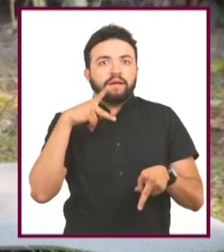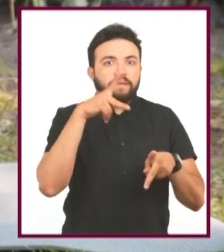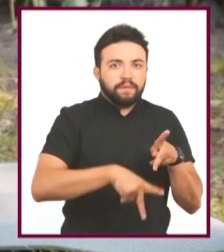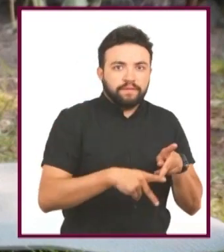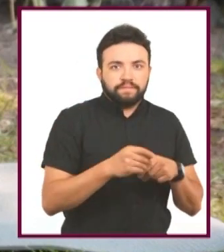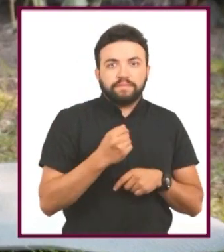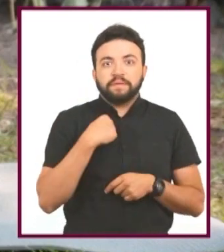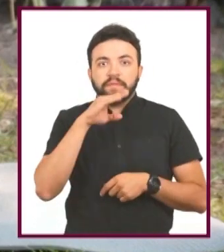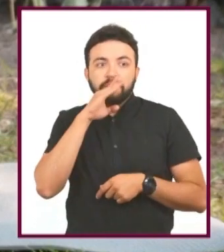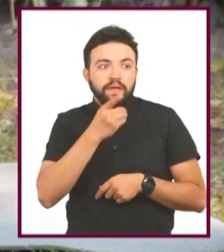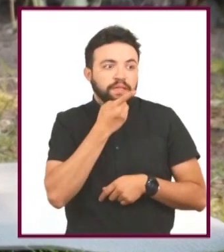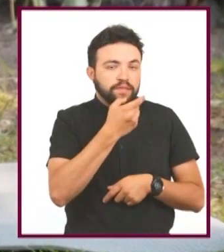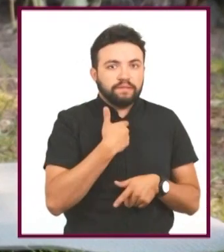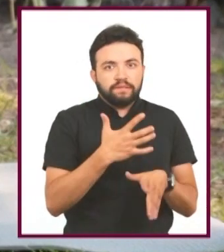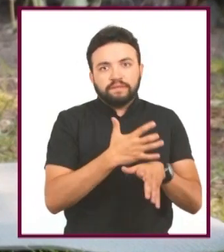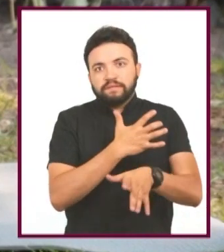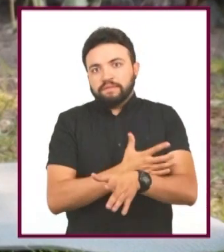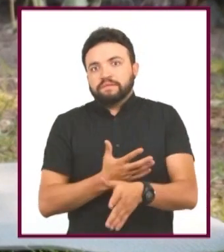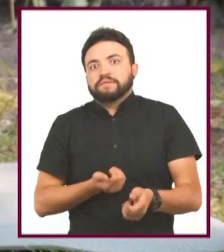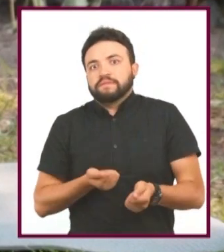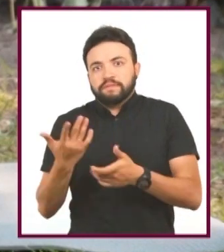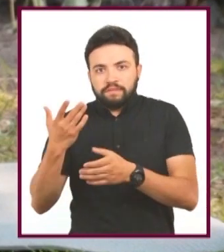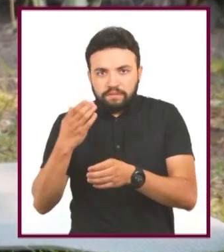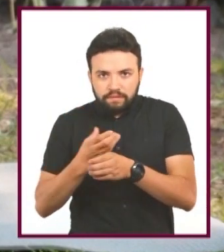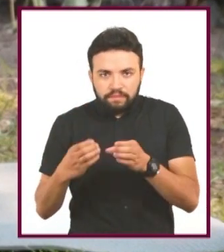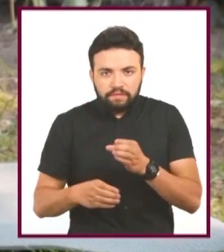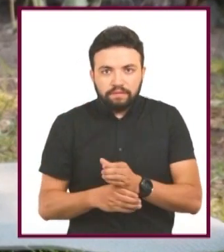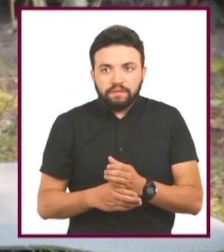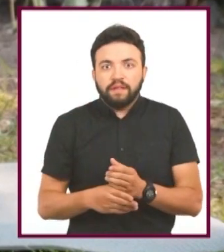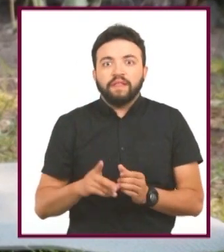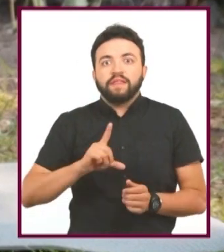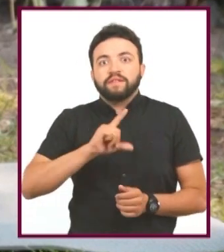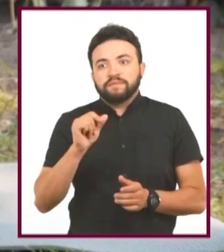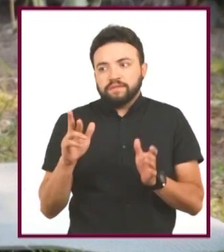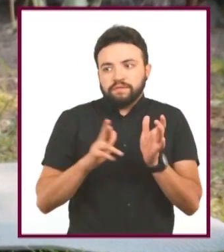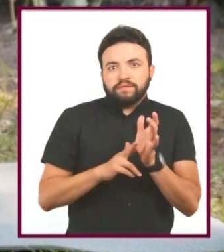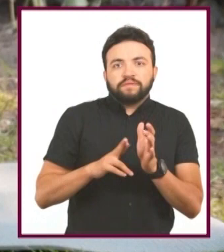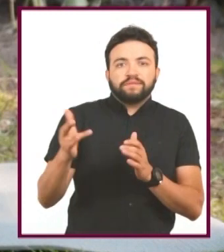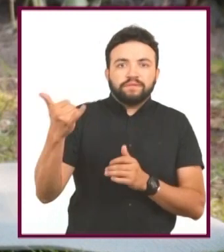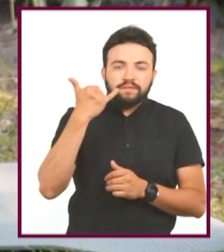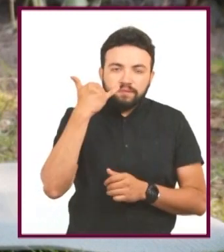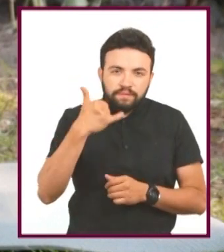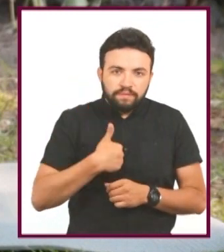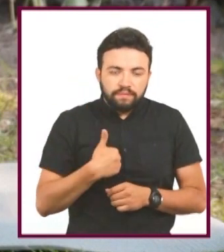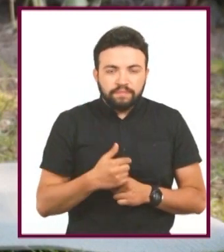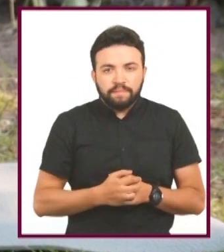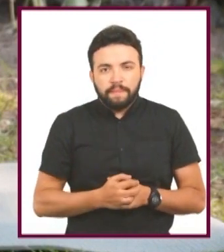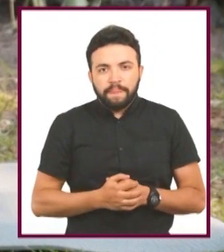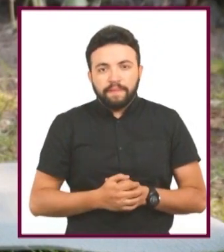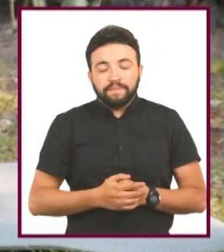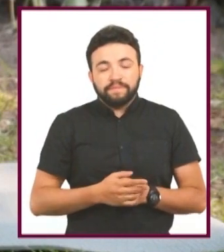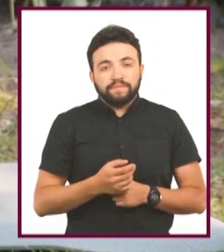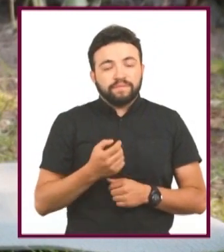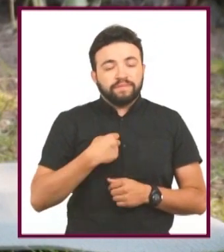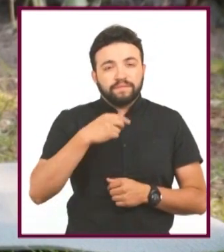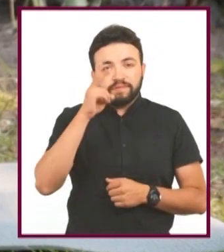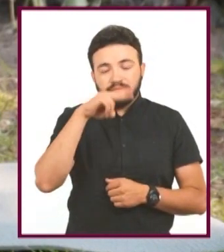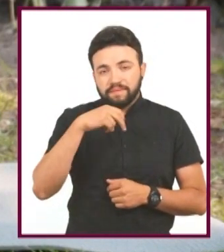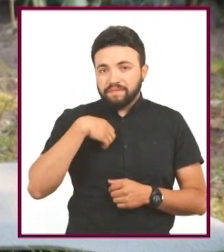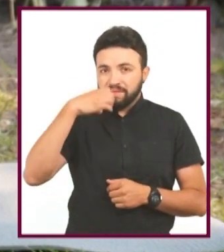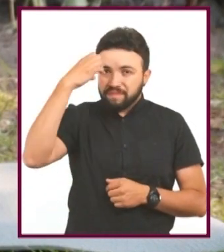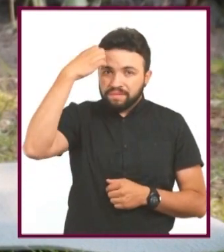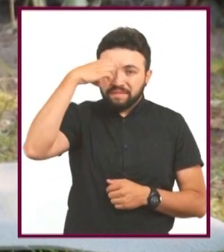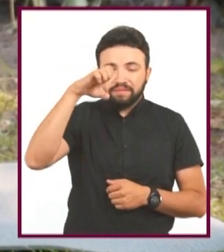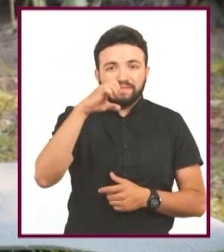interrumpió. Mi mamá dice que la acompaña a hacer unas cosas. Entró tu llamada. Oh. Extraño el